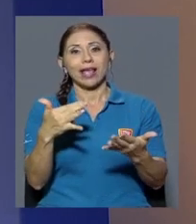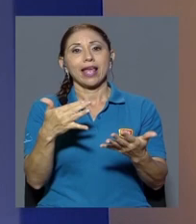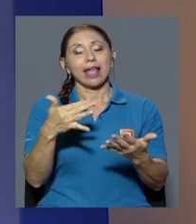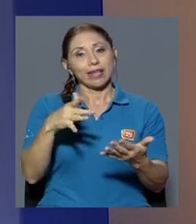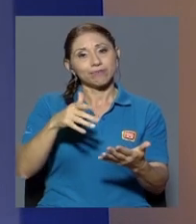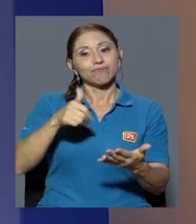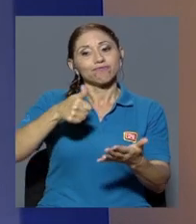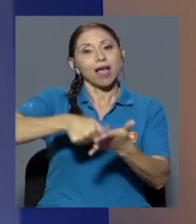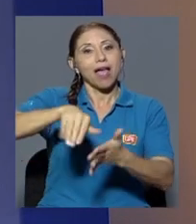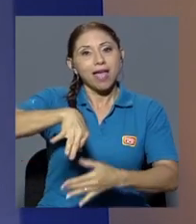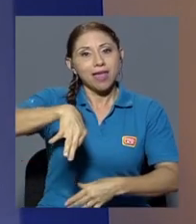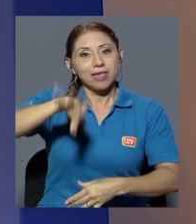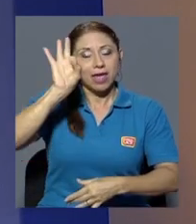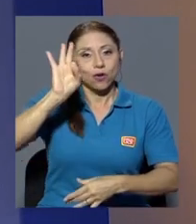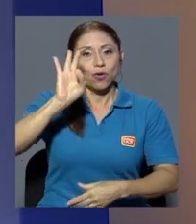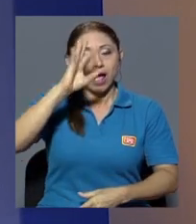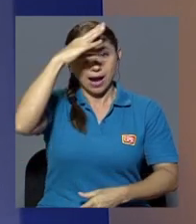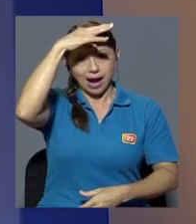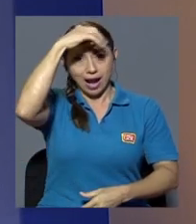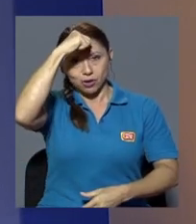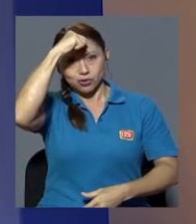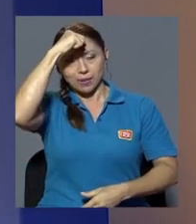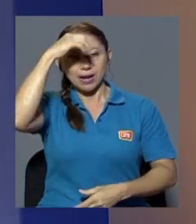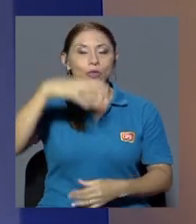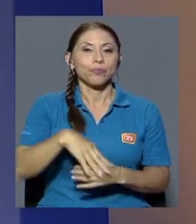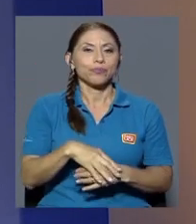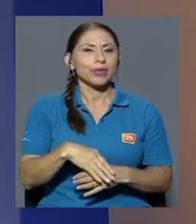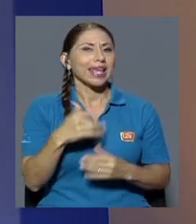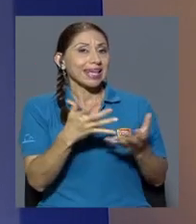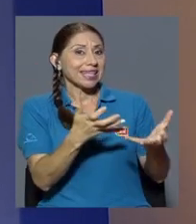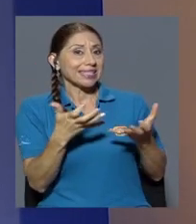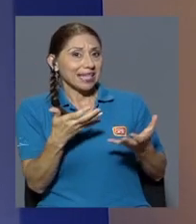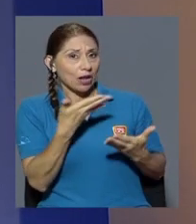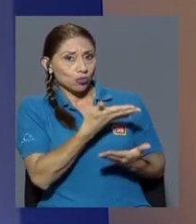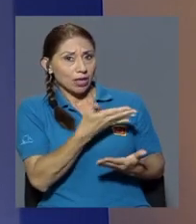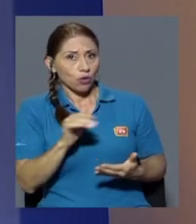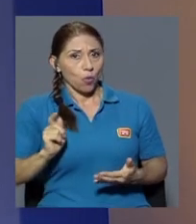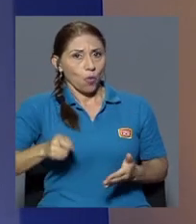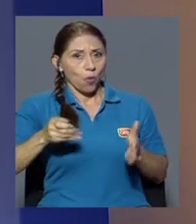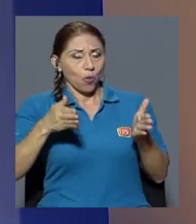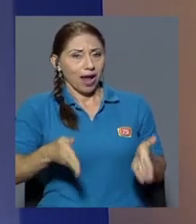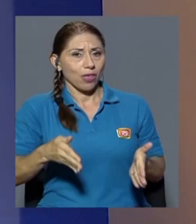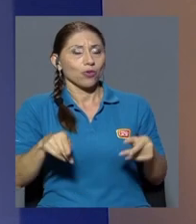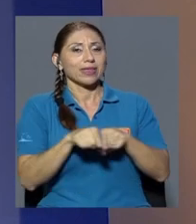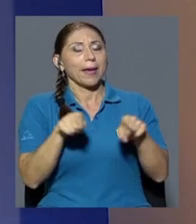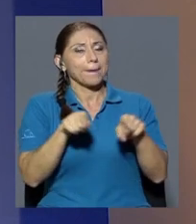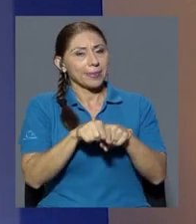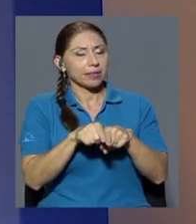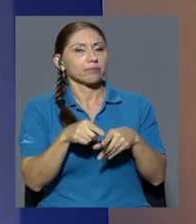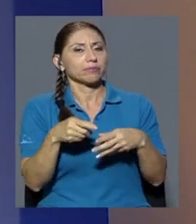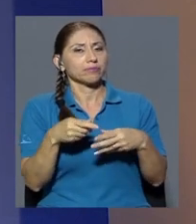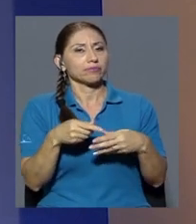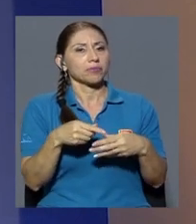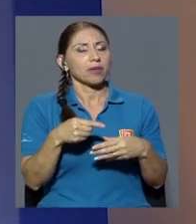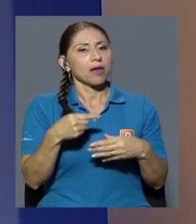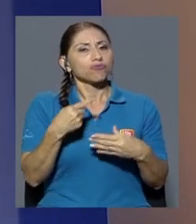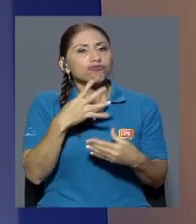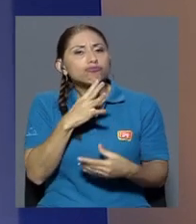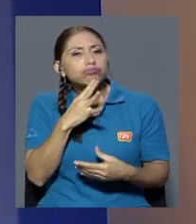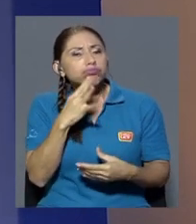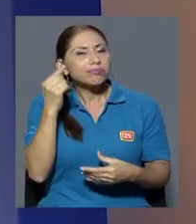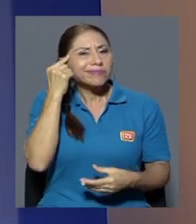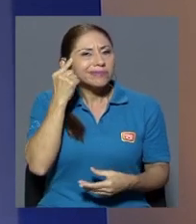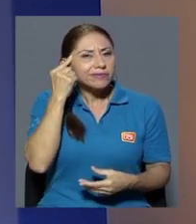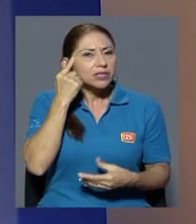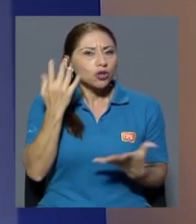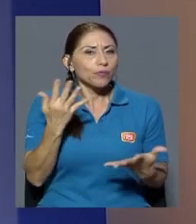carlos alvarado don diego quisiera que usted como abogado también haga un ejercicio de reflexión sobre